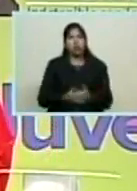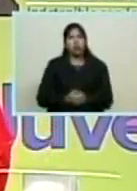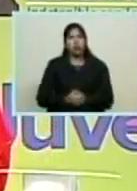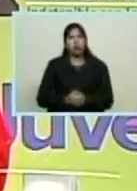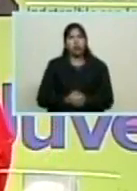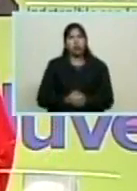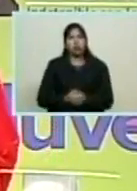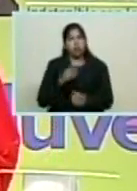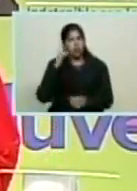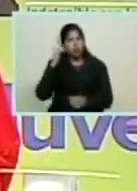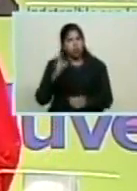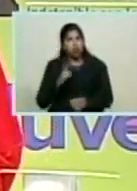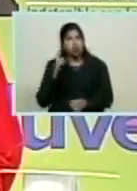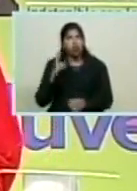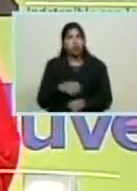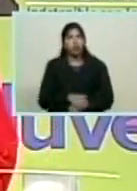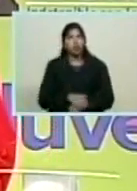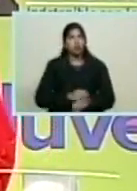reflexión, acción.